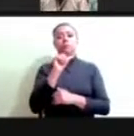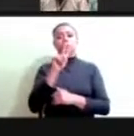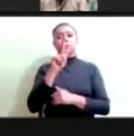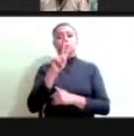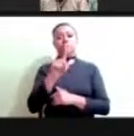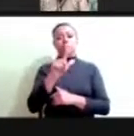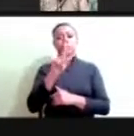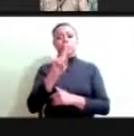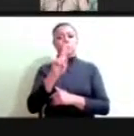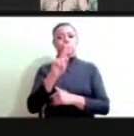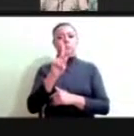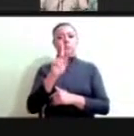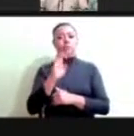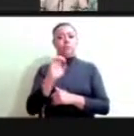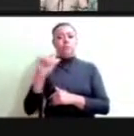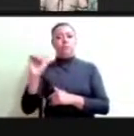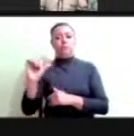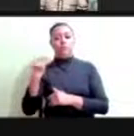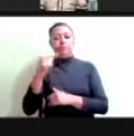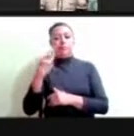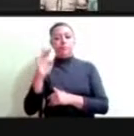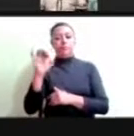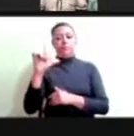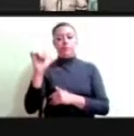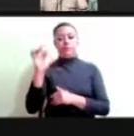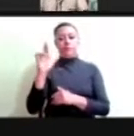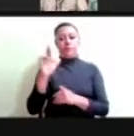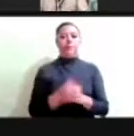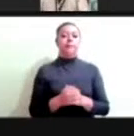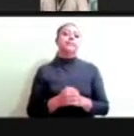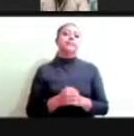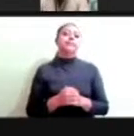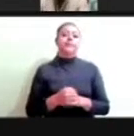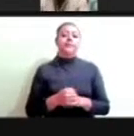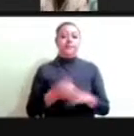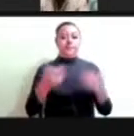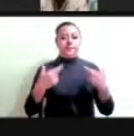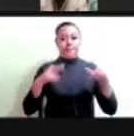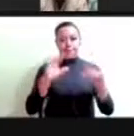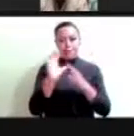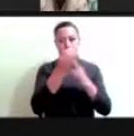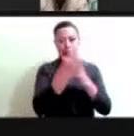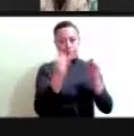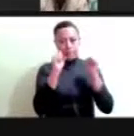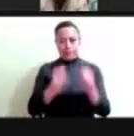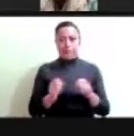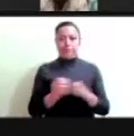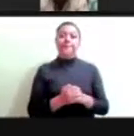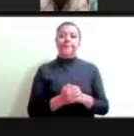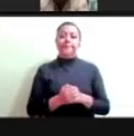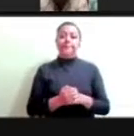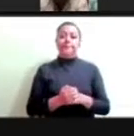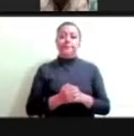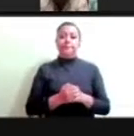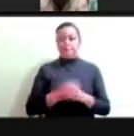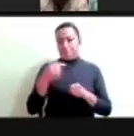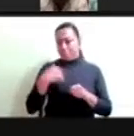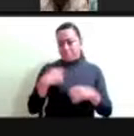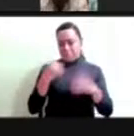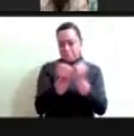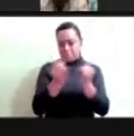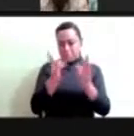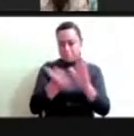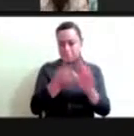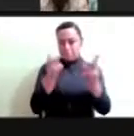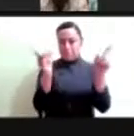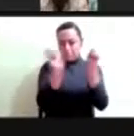diputada. Muchas gracias, diputada presidenta, con su venia. Por economía procesal, leeré solo un extracto del dictamen que